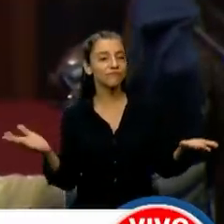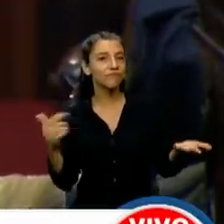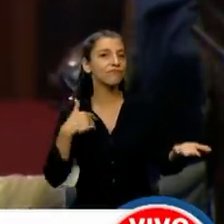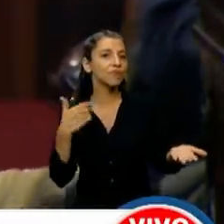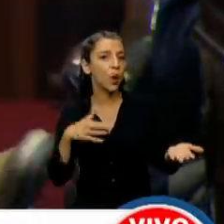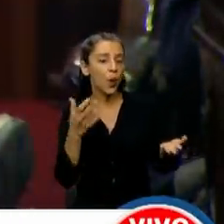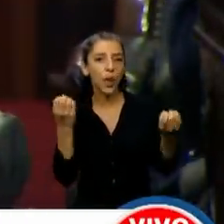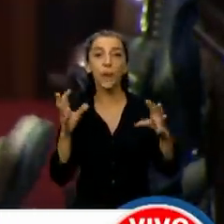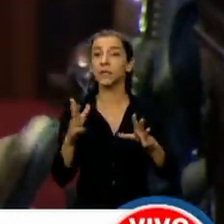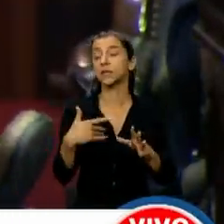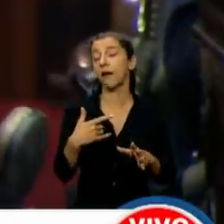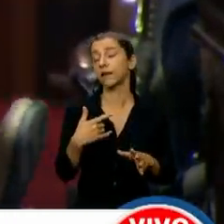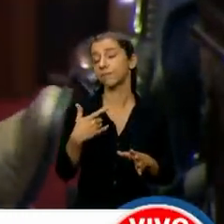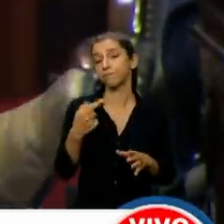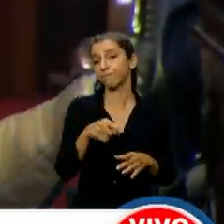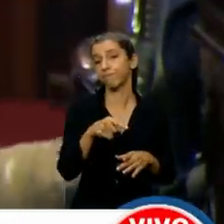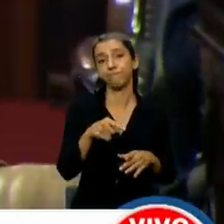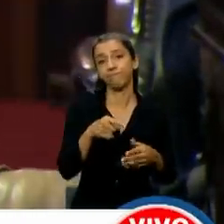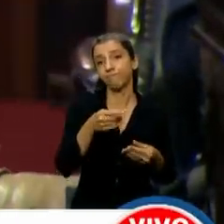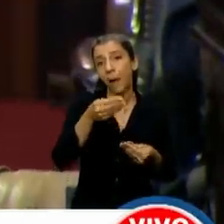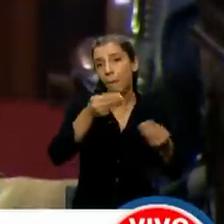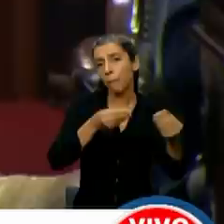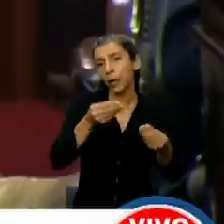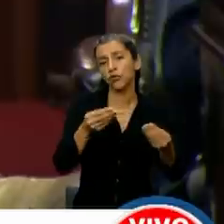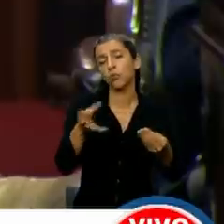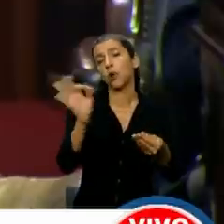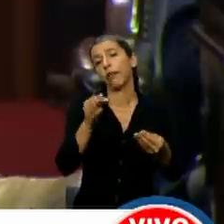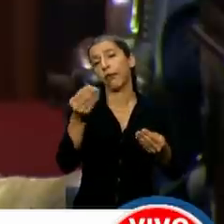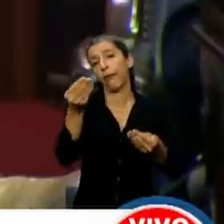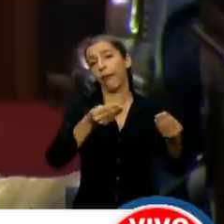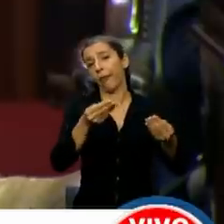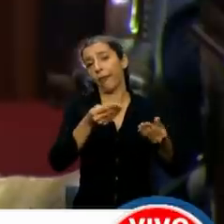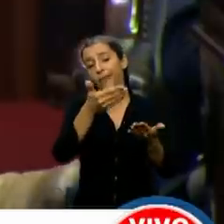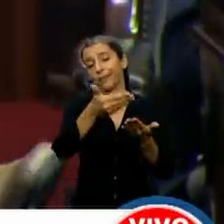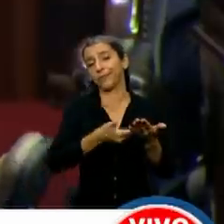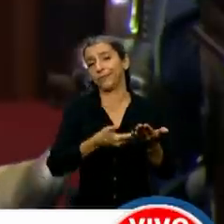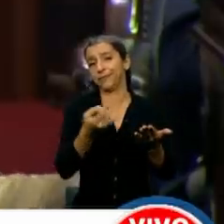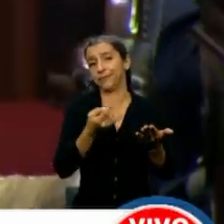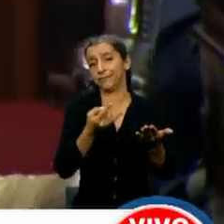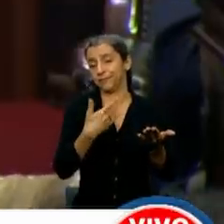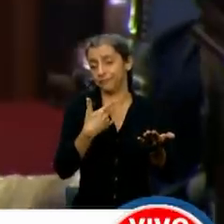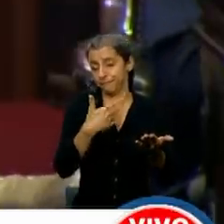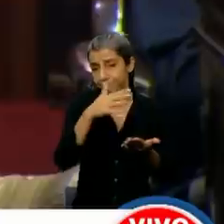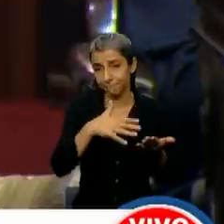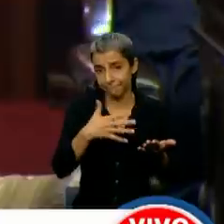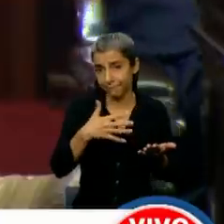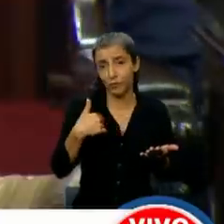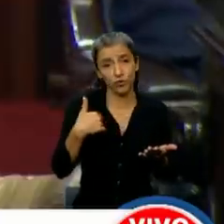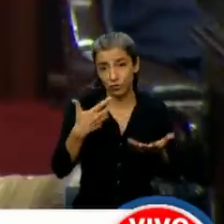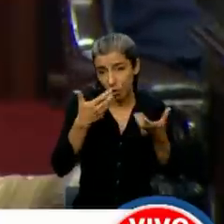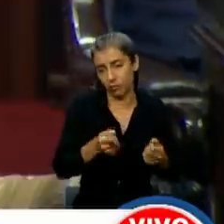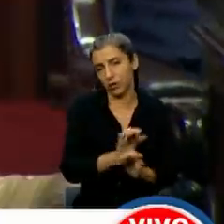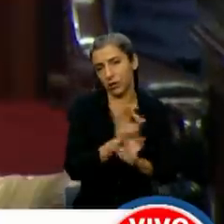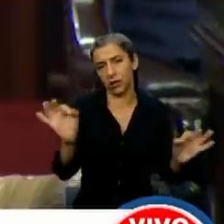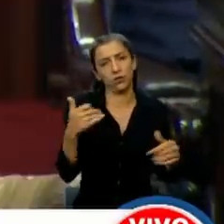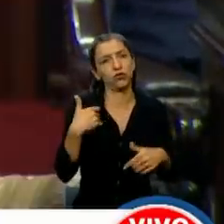por adelantar que no voy a acompañar este presupuesto o este relato ficticio porque sería acompañarlos a mentirle a los argentinos y no voy a hacer